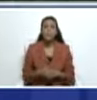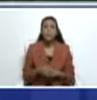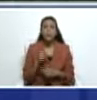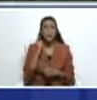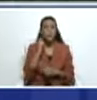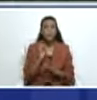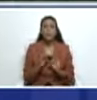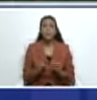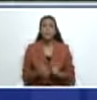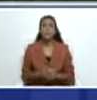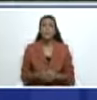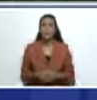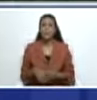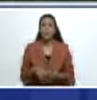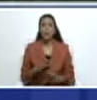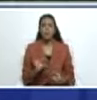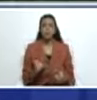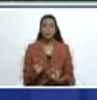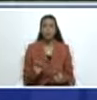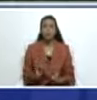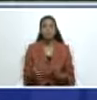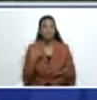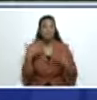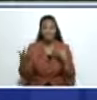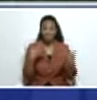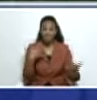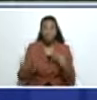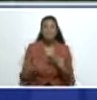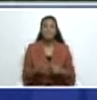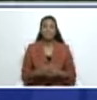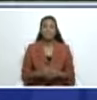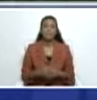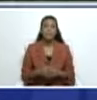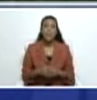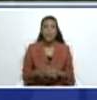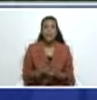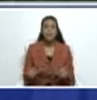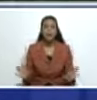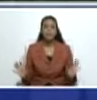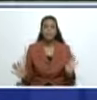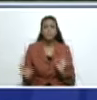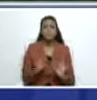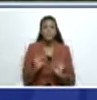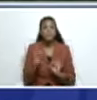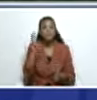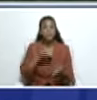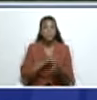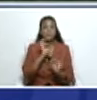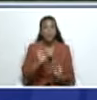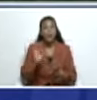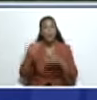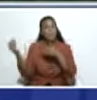7 transformaciones que Venezuela necesita rumbo al 2030